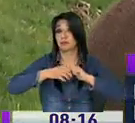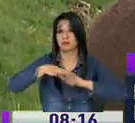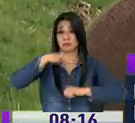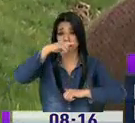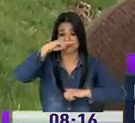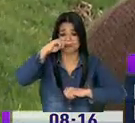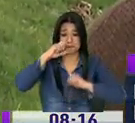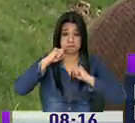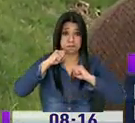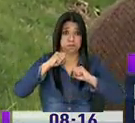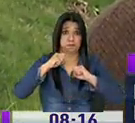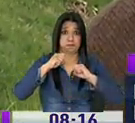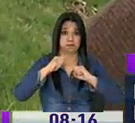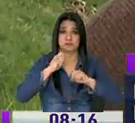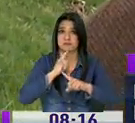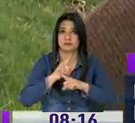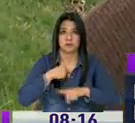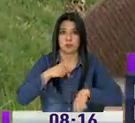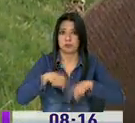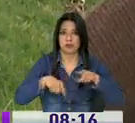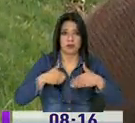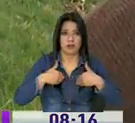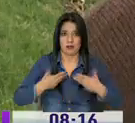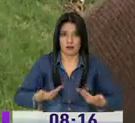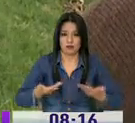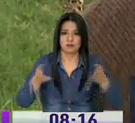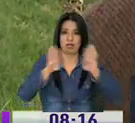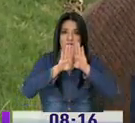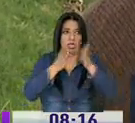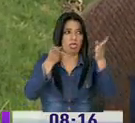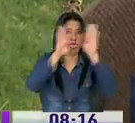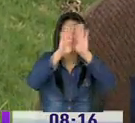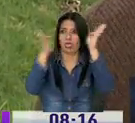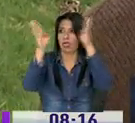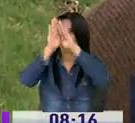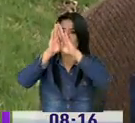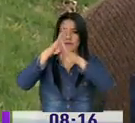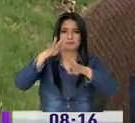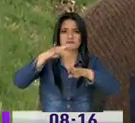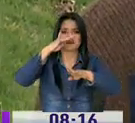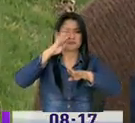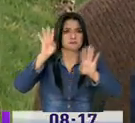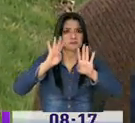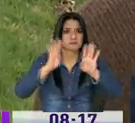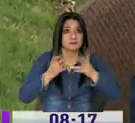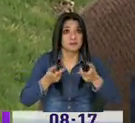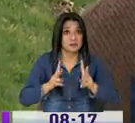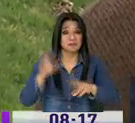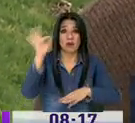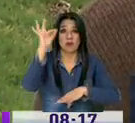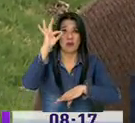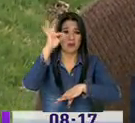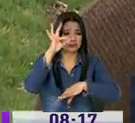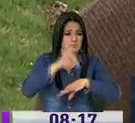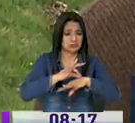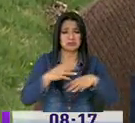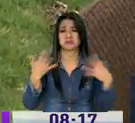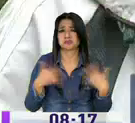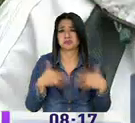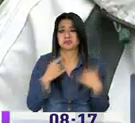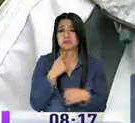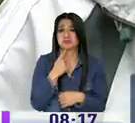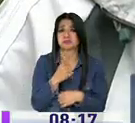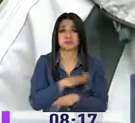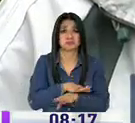eso no nos permite hay que cerrar ventanas todo para evitarles y la mosquetera ya después de eso es terrible